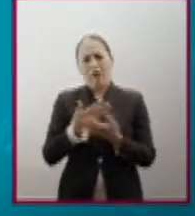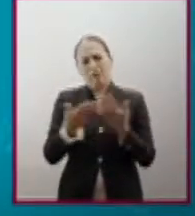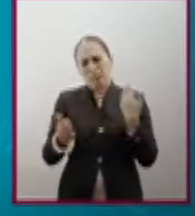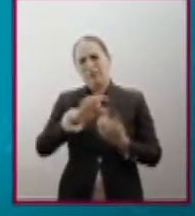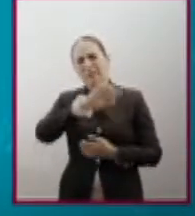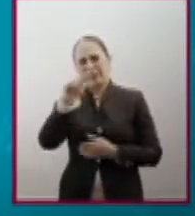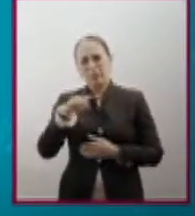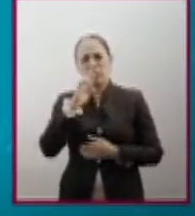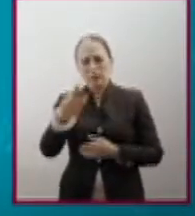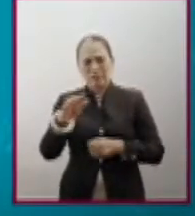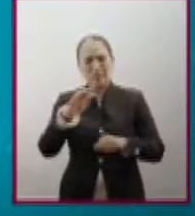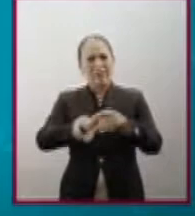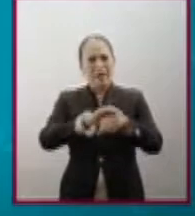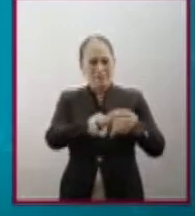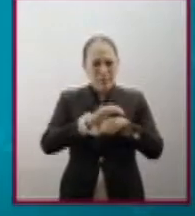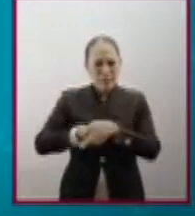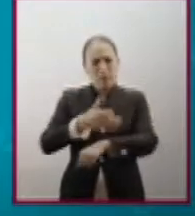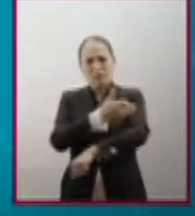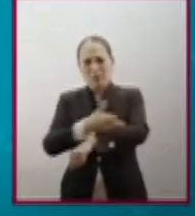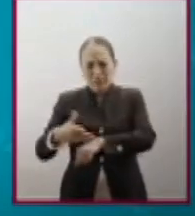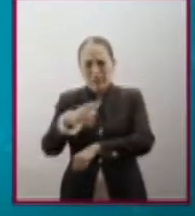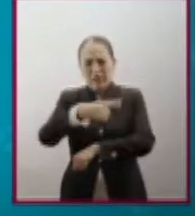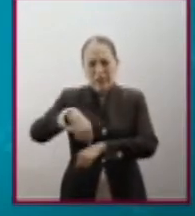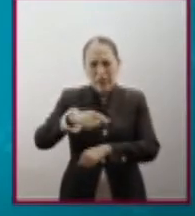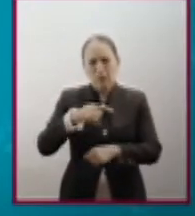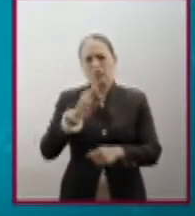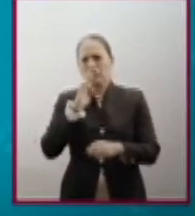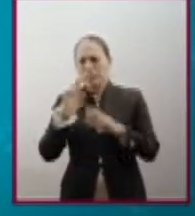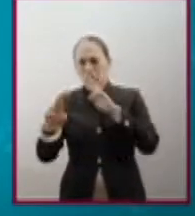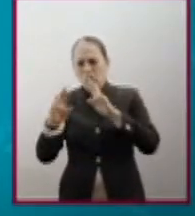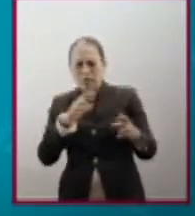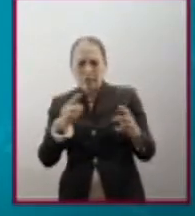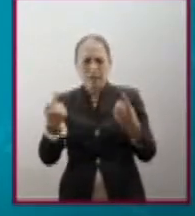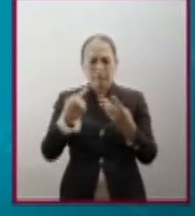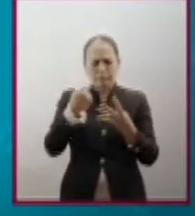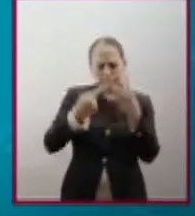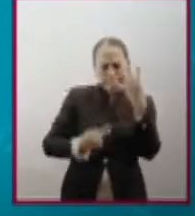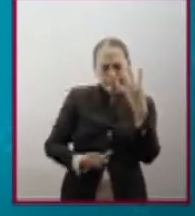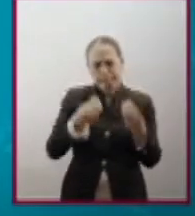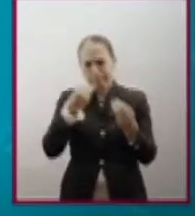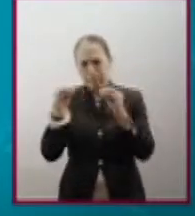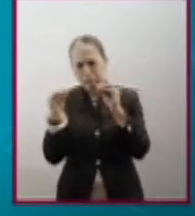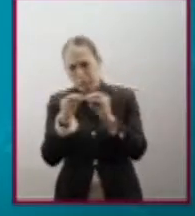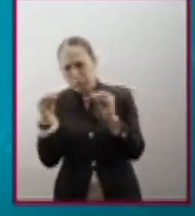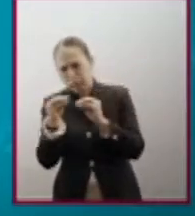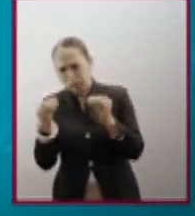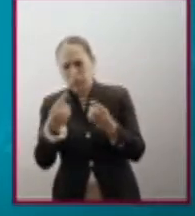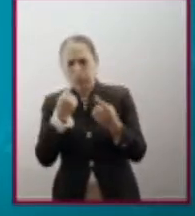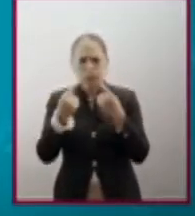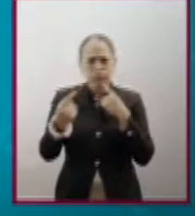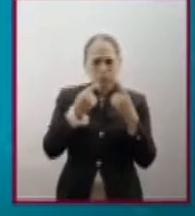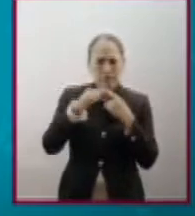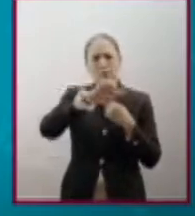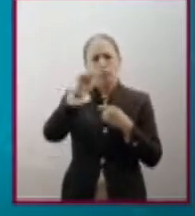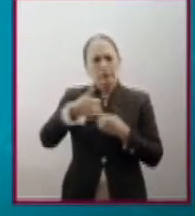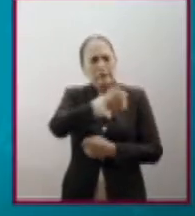Discute tus respuestas con tus amigos, amigas o familiares para que puedas conocer mejor lo que piensan a partir de sus